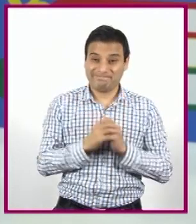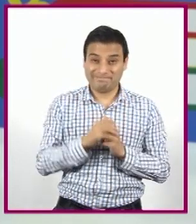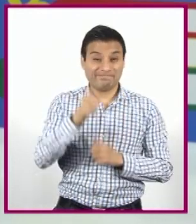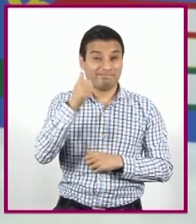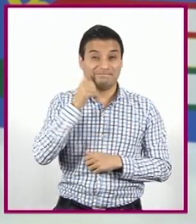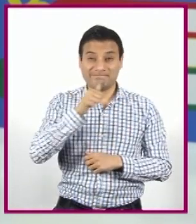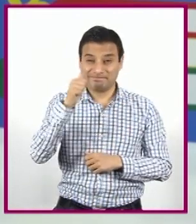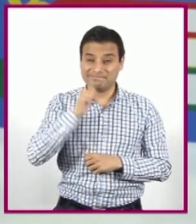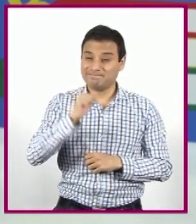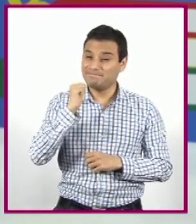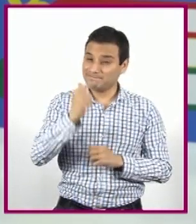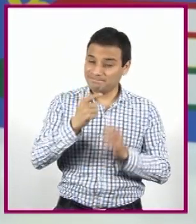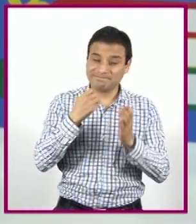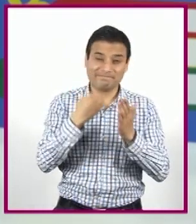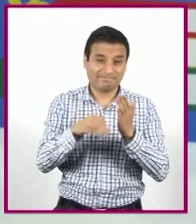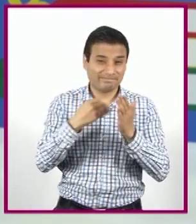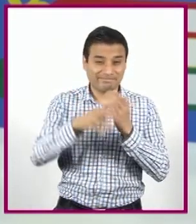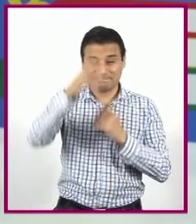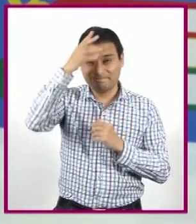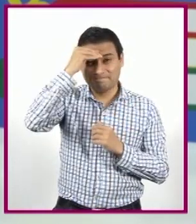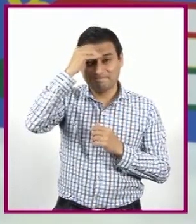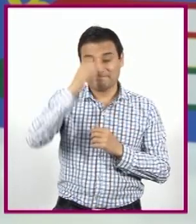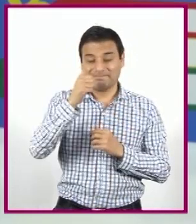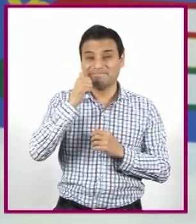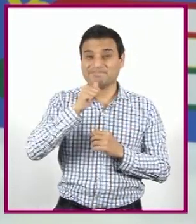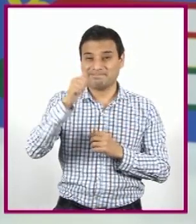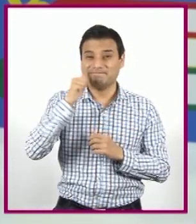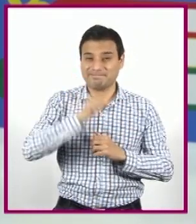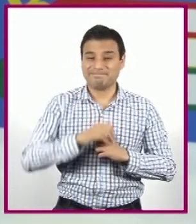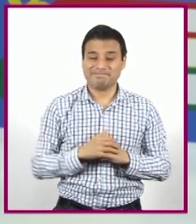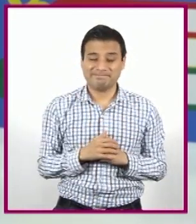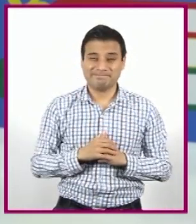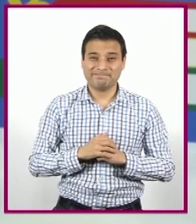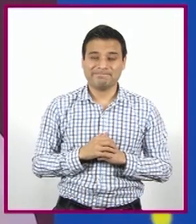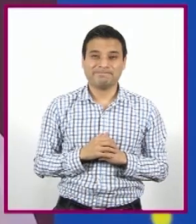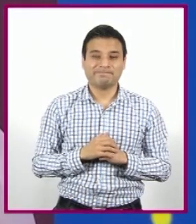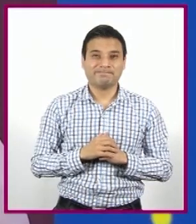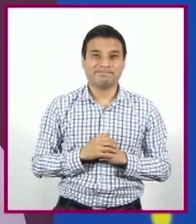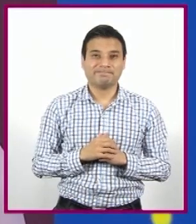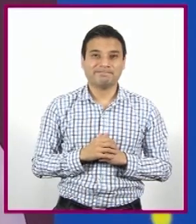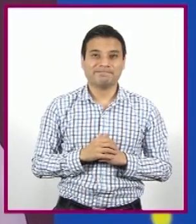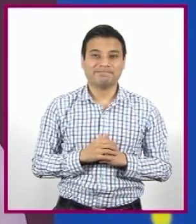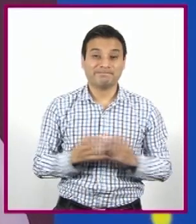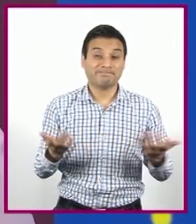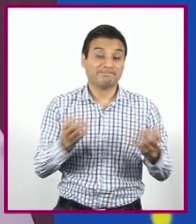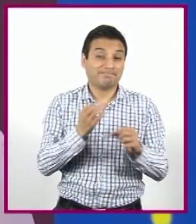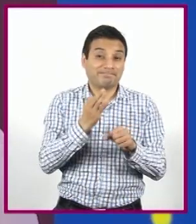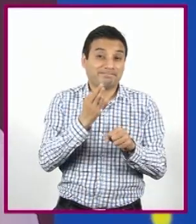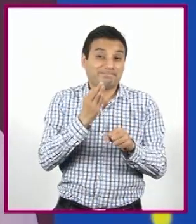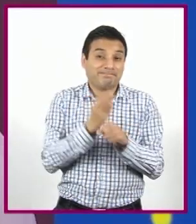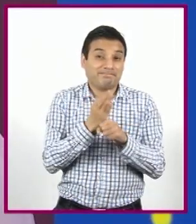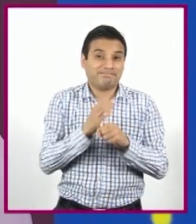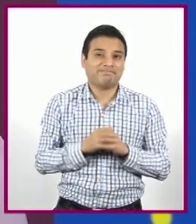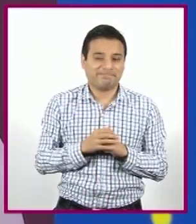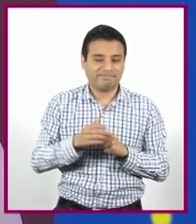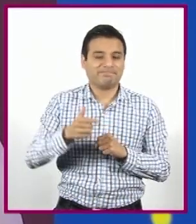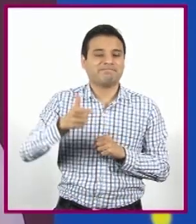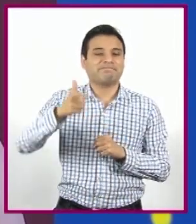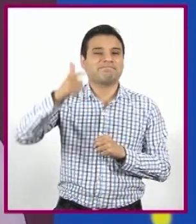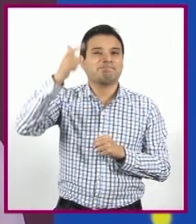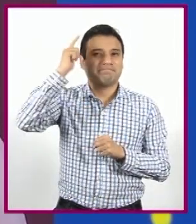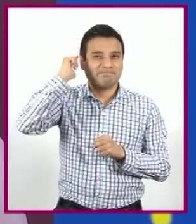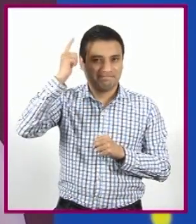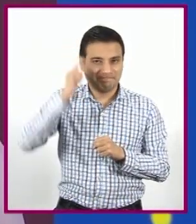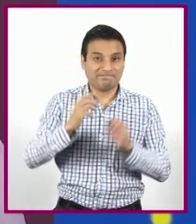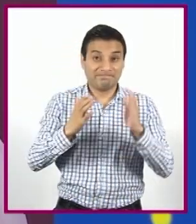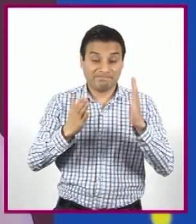Siempre habrá algo más que podamos conocer y entender de mejor forma. Por el momento, espero que lo que